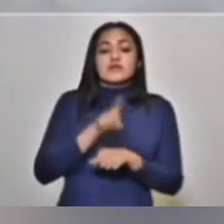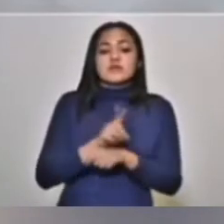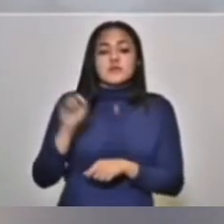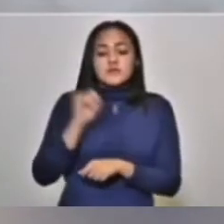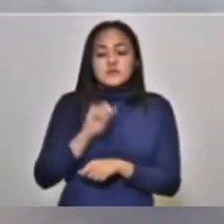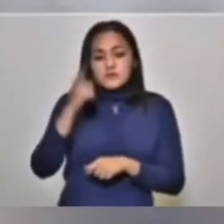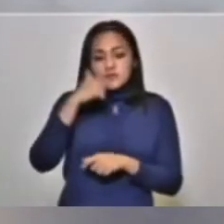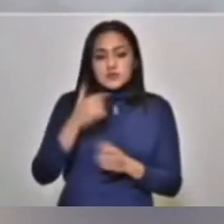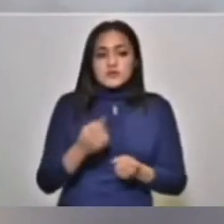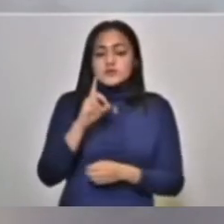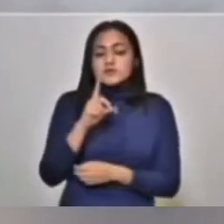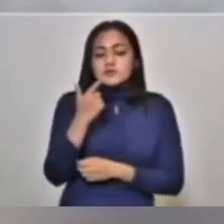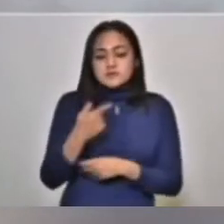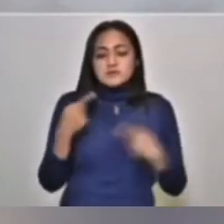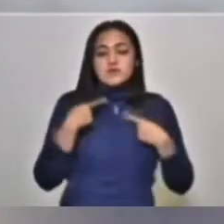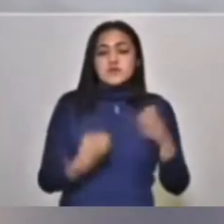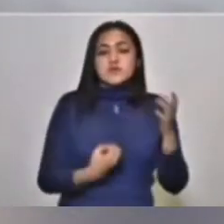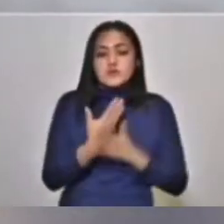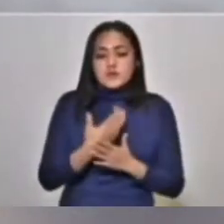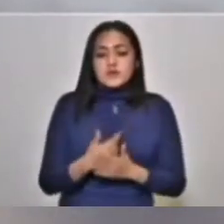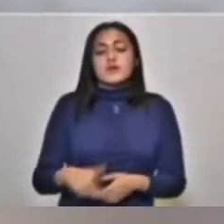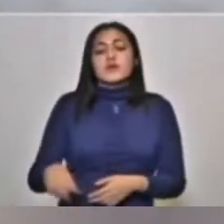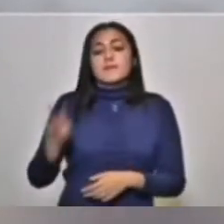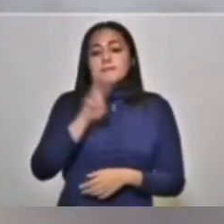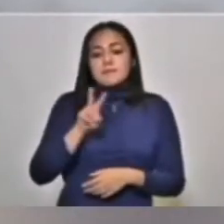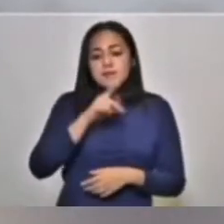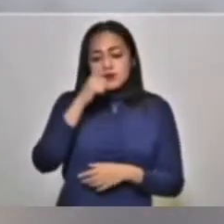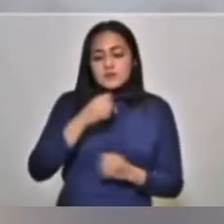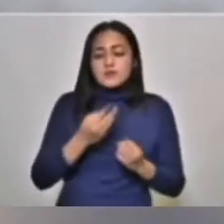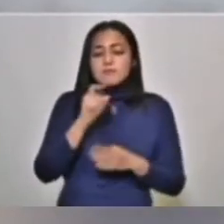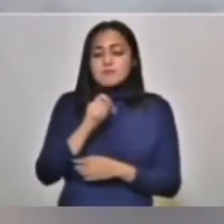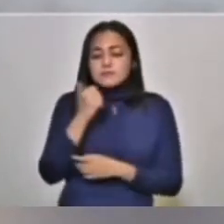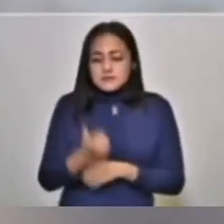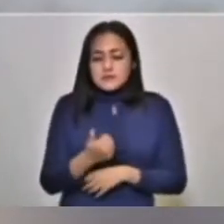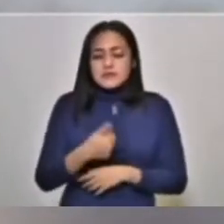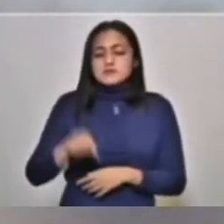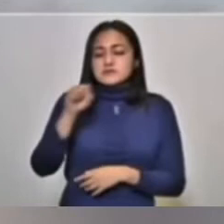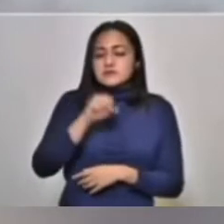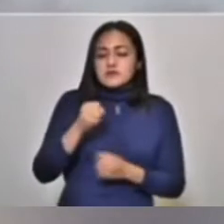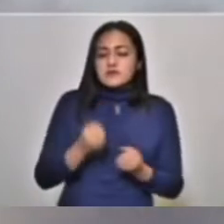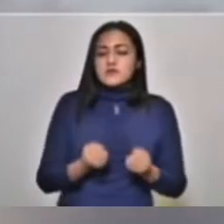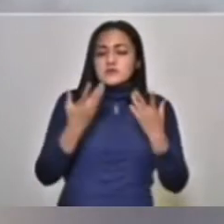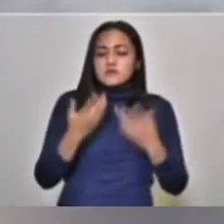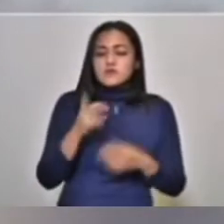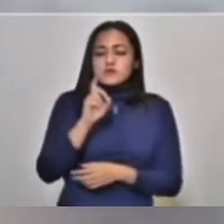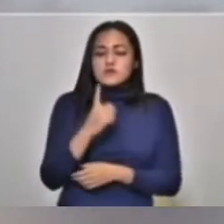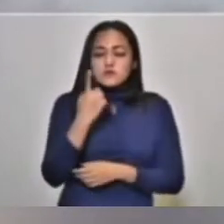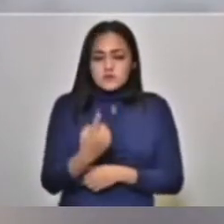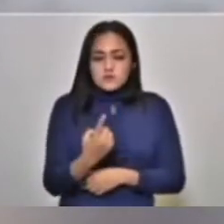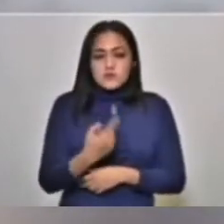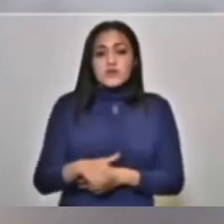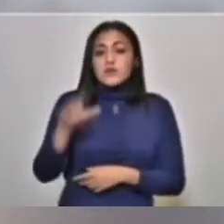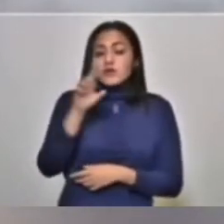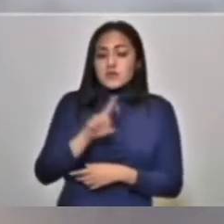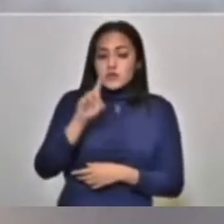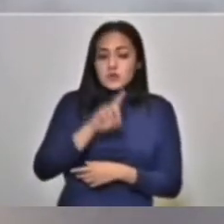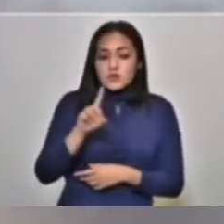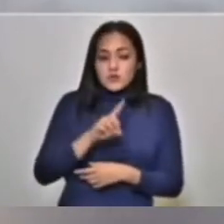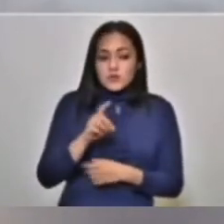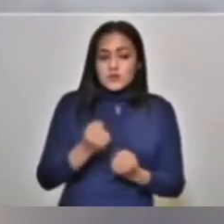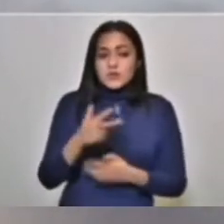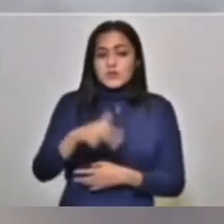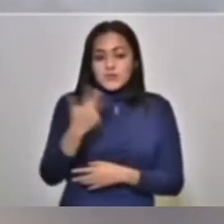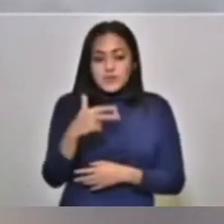por la noche 37 nuevos casos ya viernes 26 el sábado por la noche 31 domingo por la noche